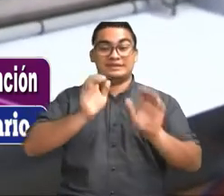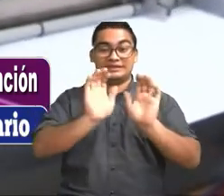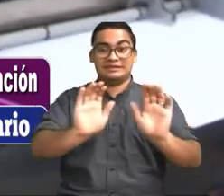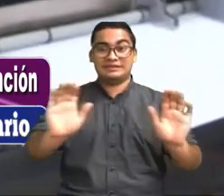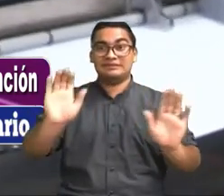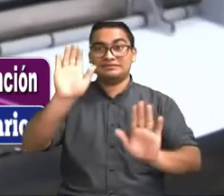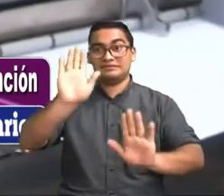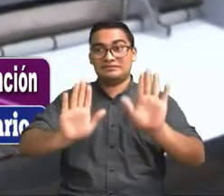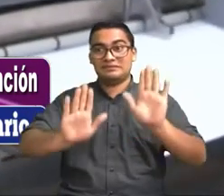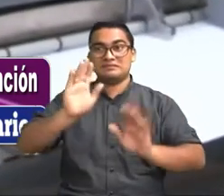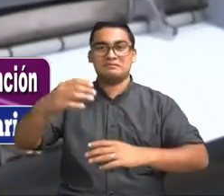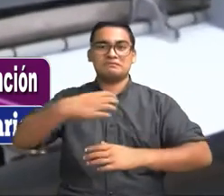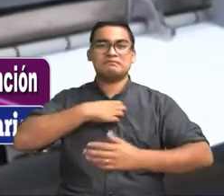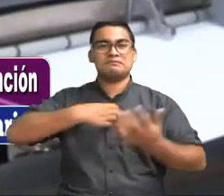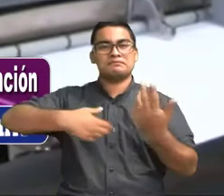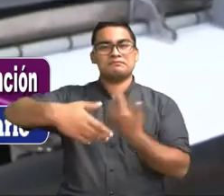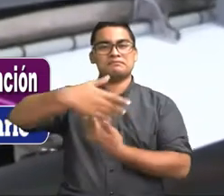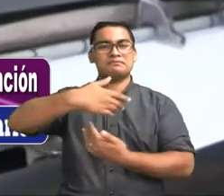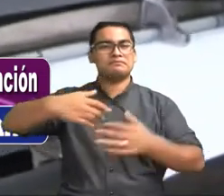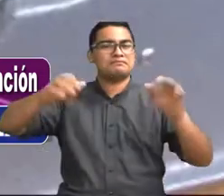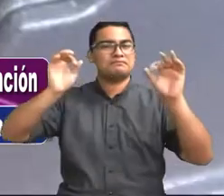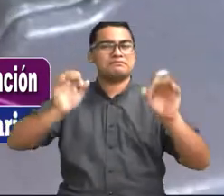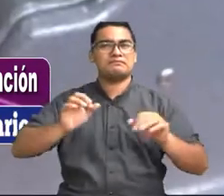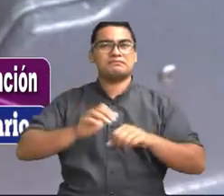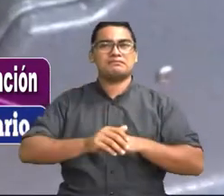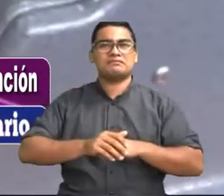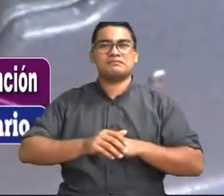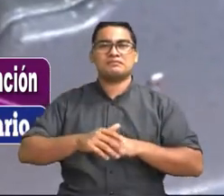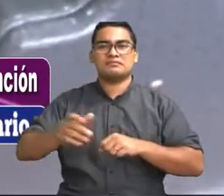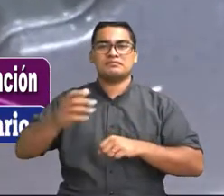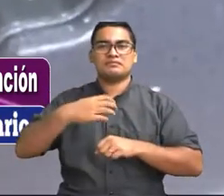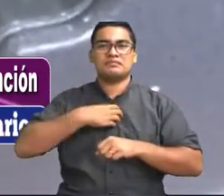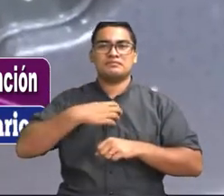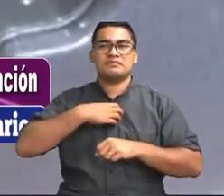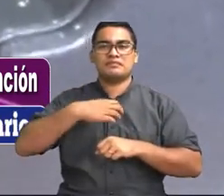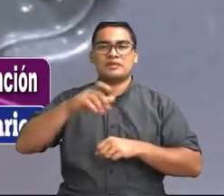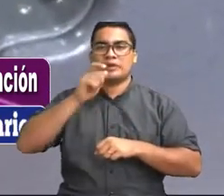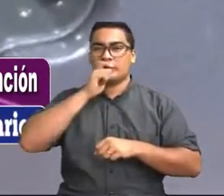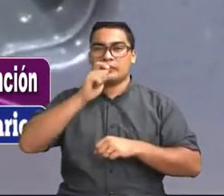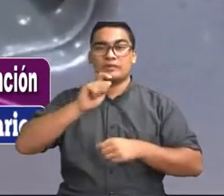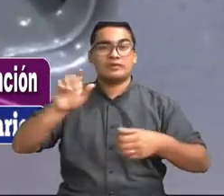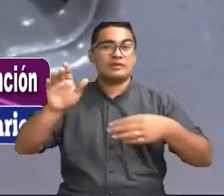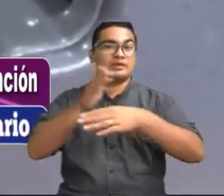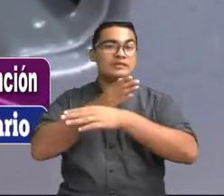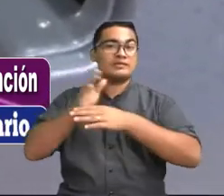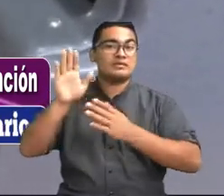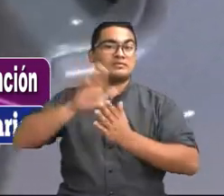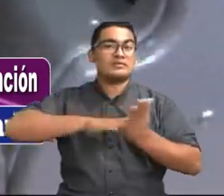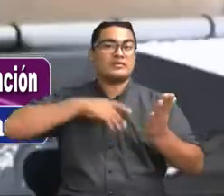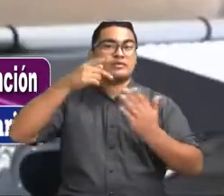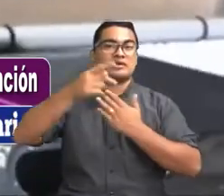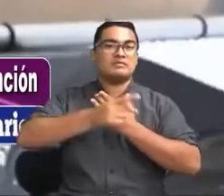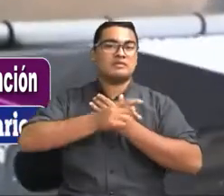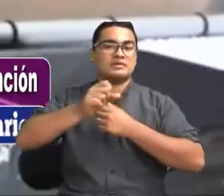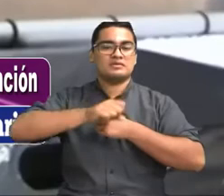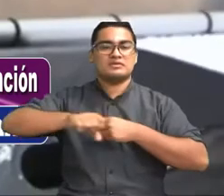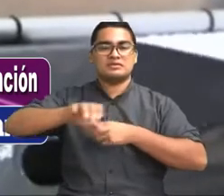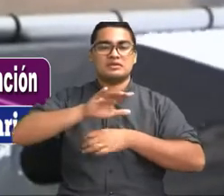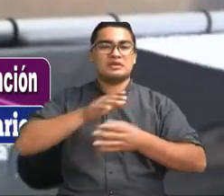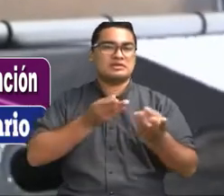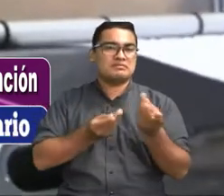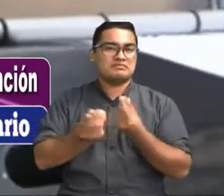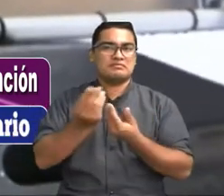participan, se involucran, se incluyen en todos los programas sociales, en los programas